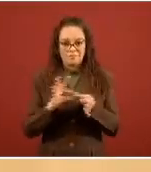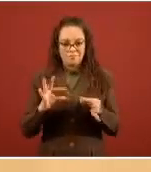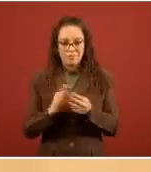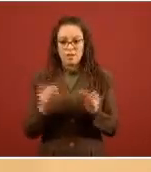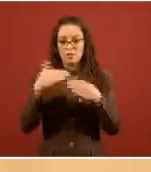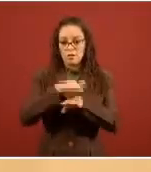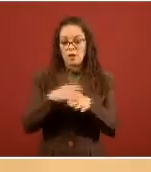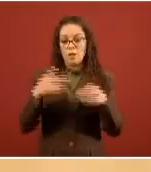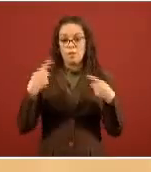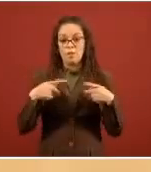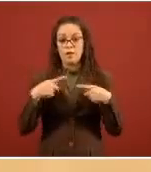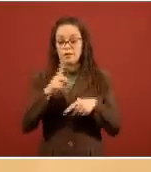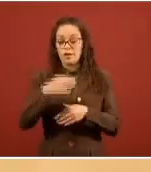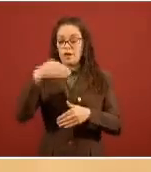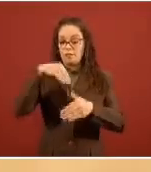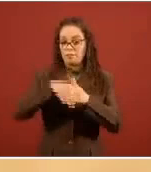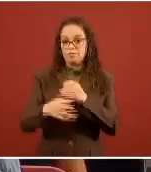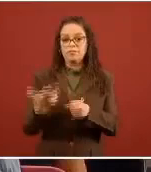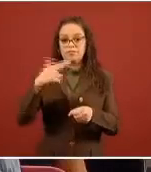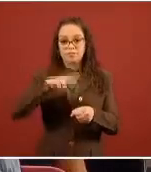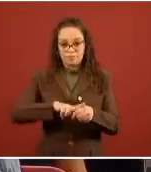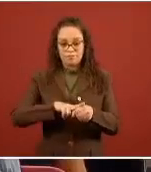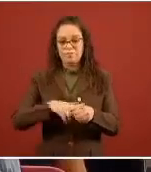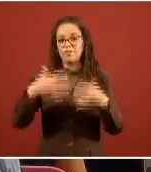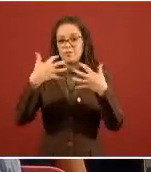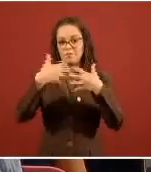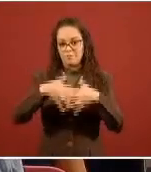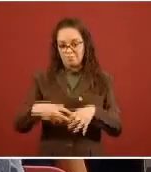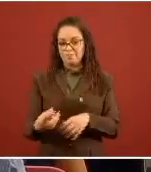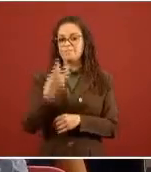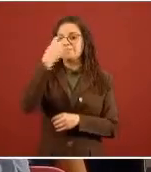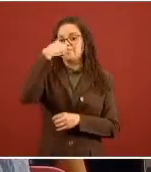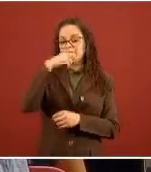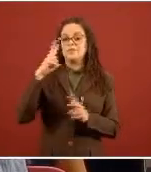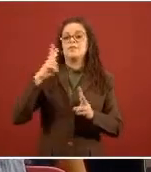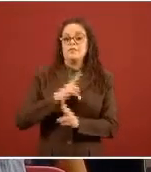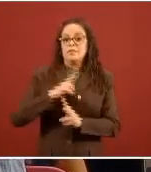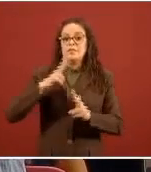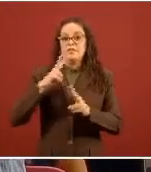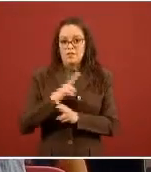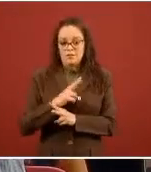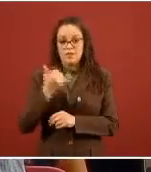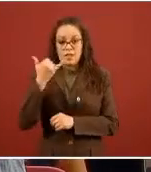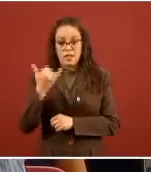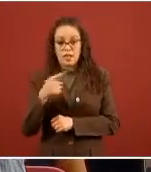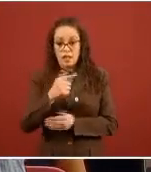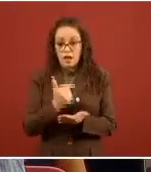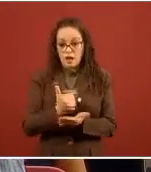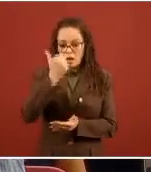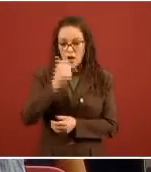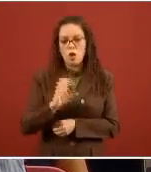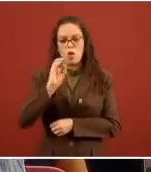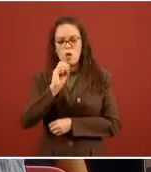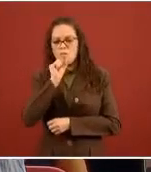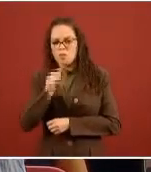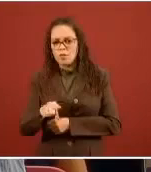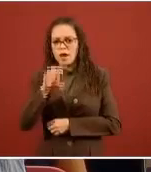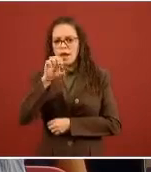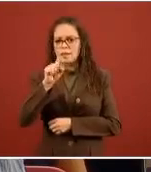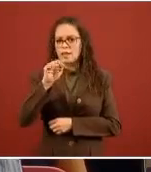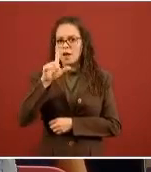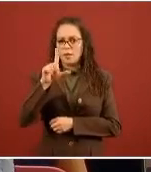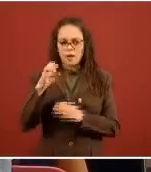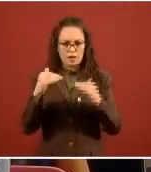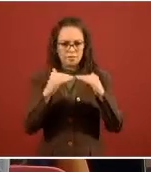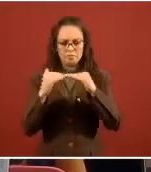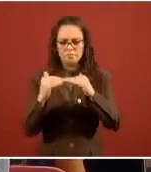pacientes hospitalizados intubados y los que están hospitalizados graves o estables. Y es muy importante